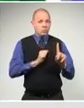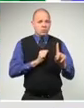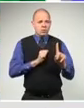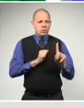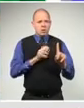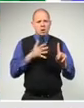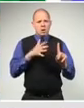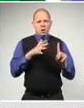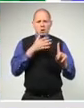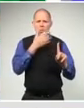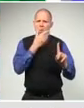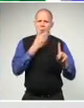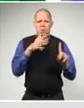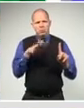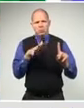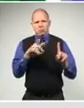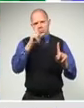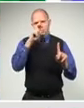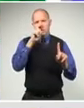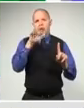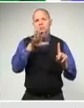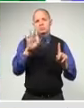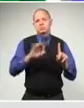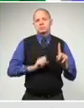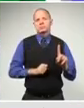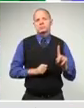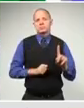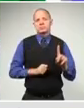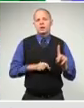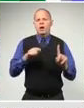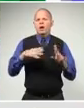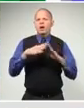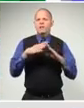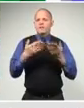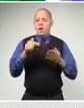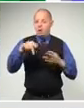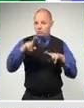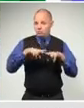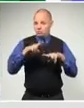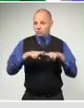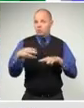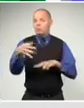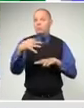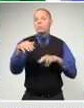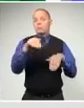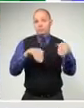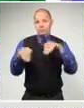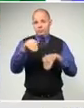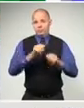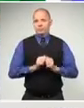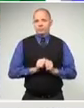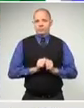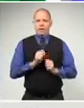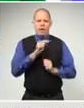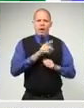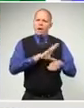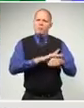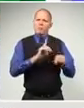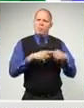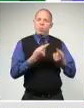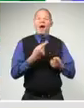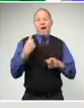relativamente joven, 58 años de edad, del municipio Playa, aquí en la provincia de La Mara, contacto de un caso